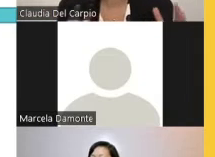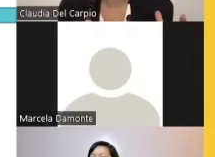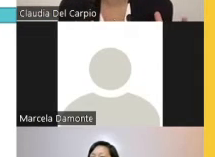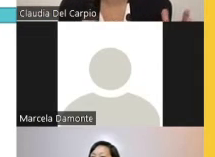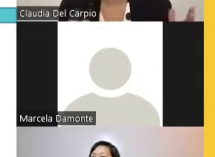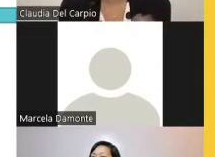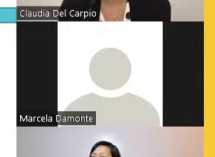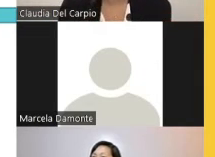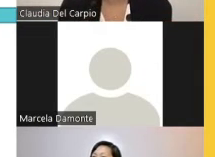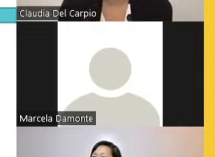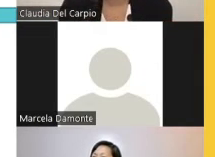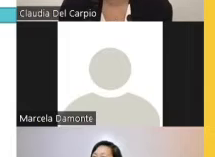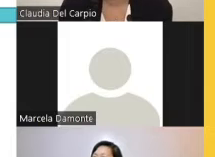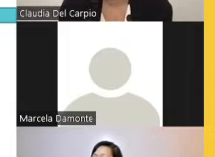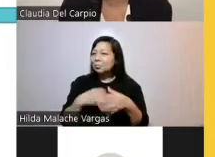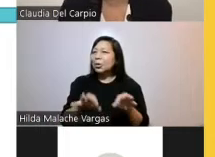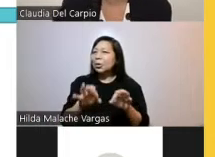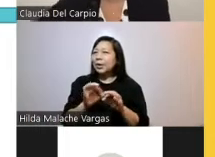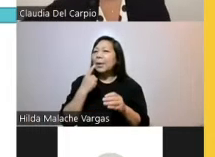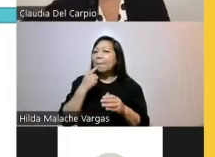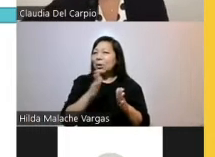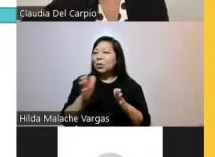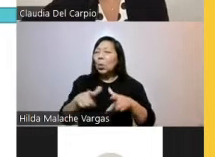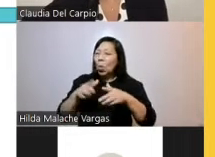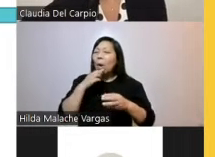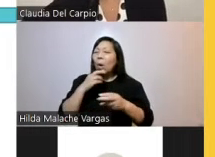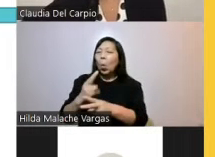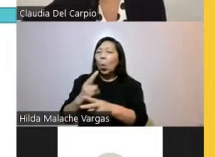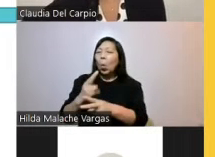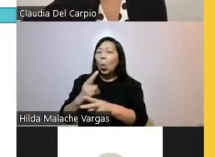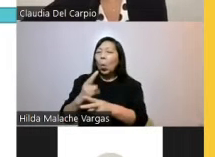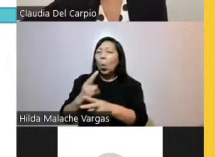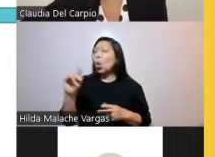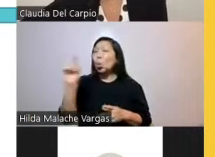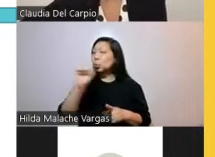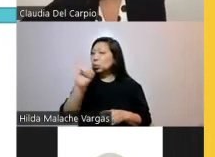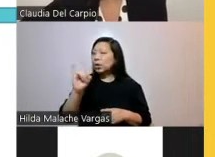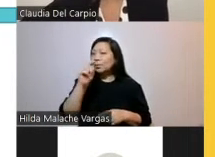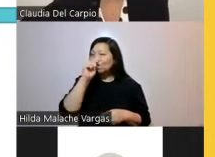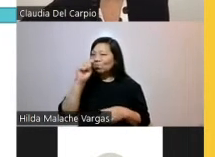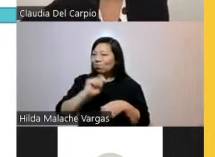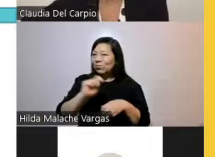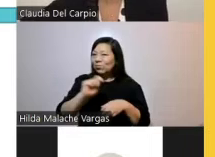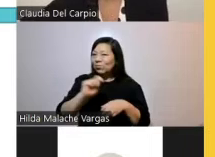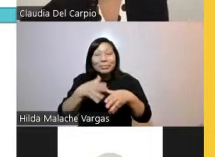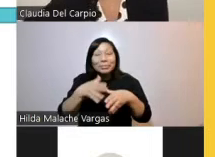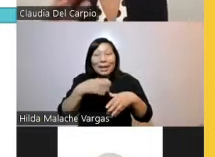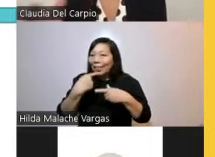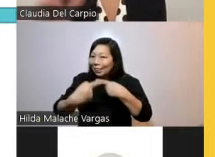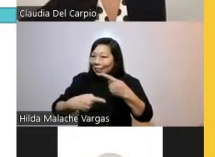sustancias sintéticas e irritantes y no son adecuados en esa zona. No usar perfumes, fragancias o desodorantes, que ya lo hemos